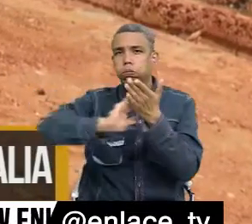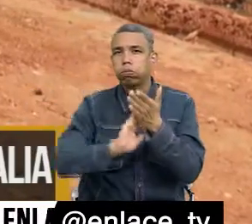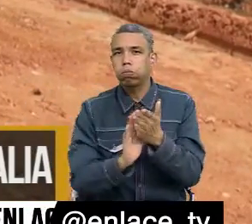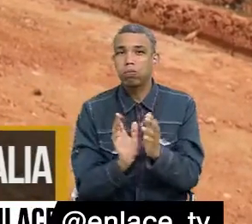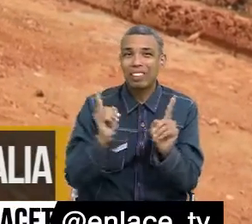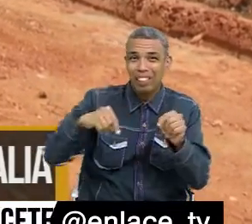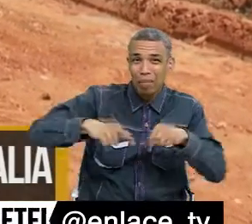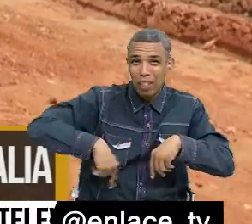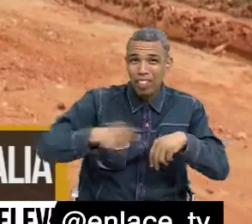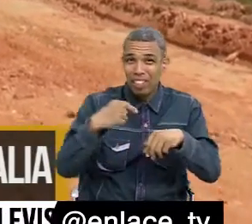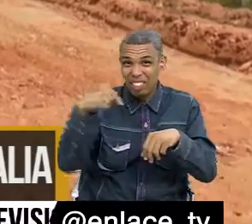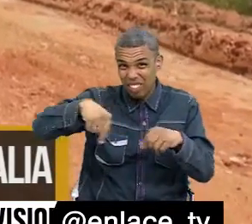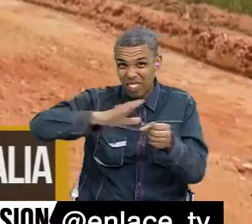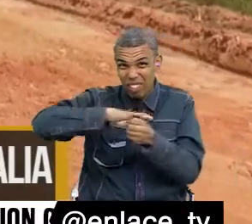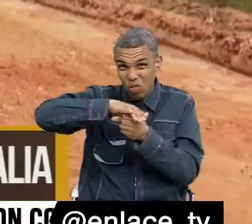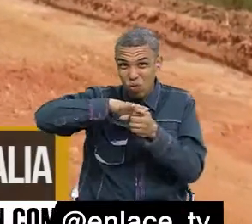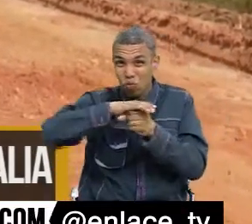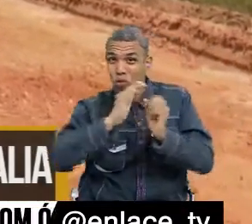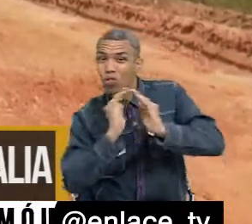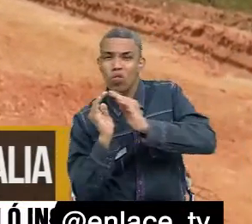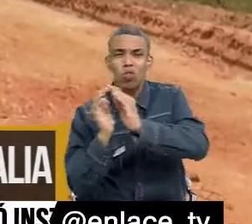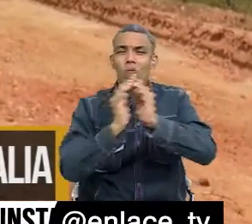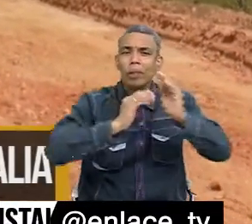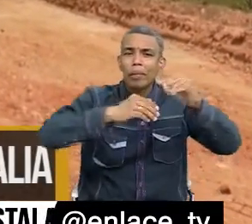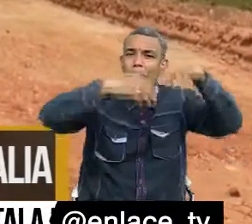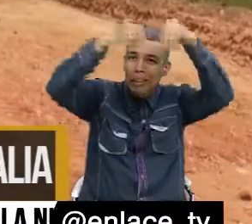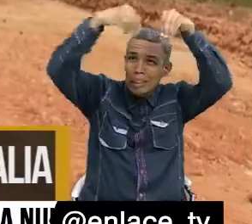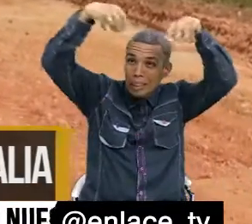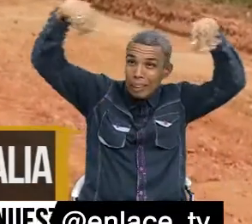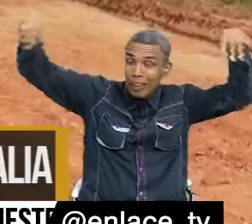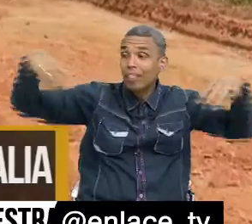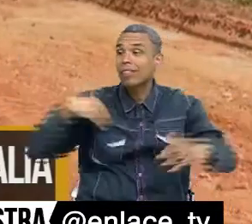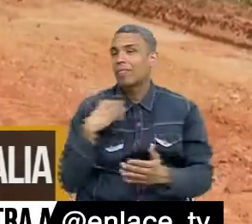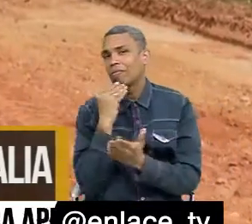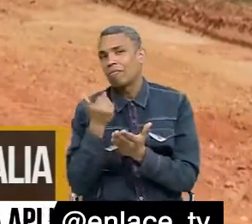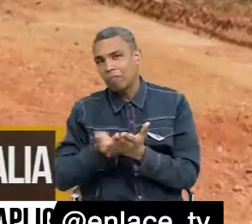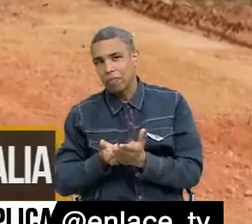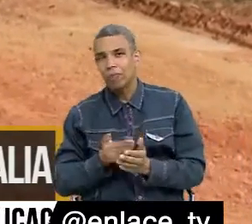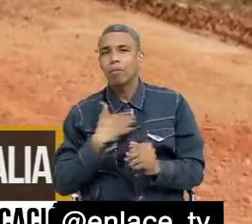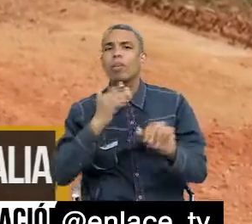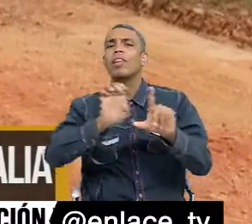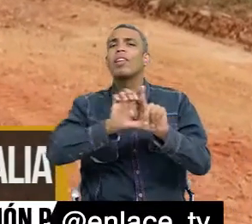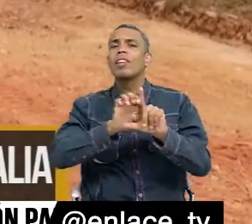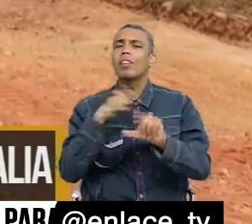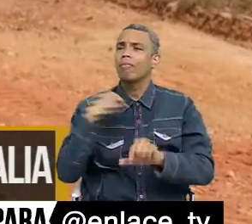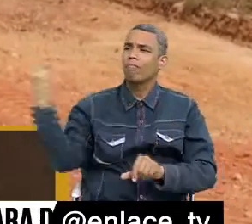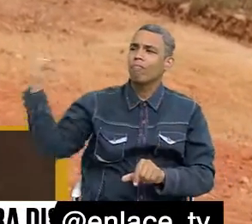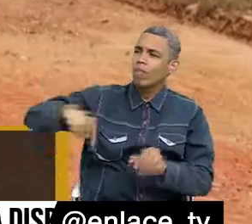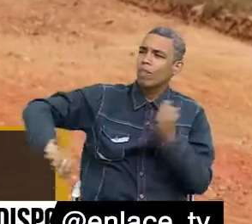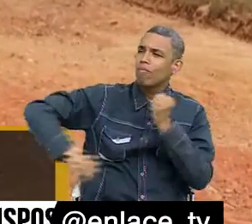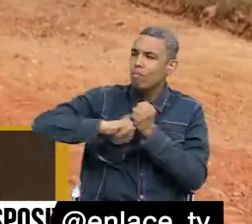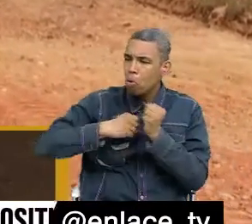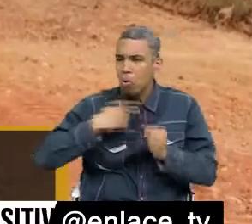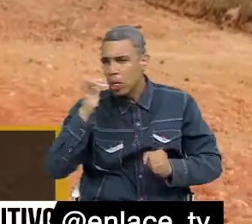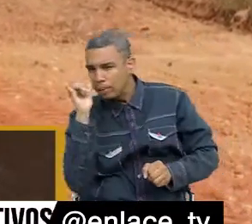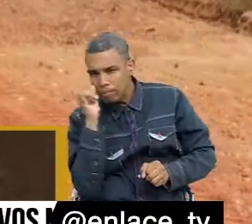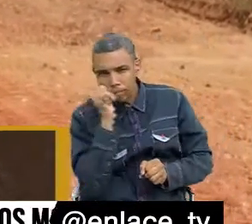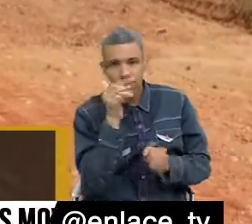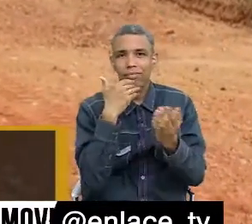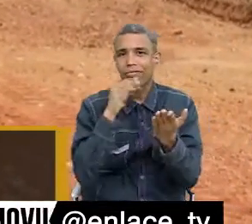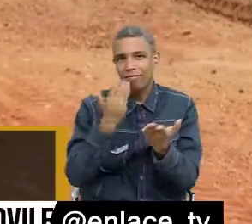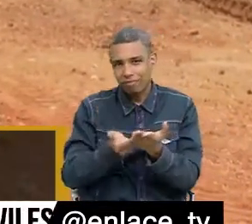Muy contentos como comunidad, muy agradecidos con las entidades, con Enlace 10 por tenernos en cuenta, por estar cubriéndonos y ayudándonos con su